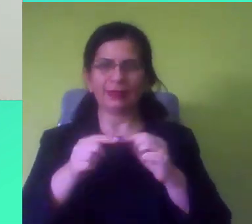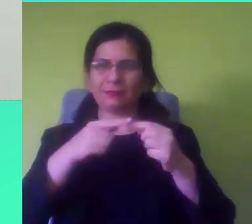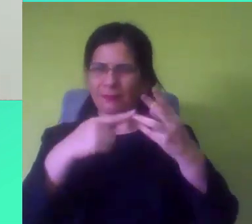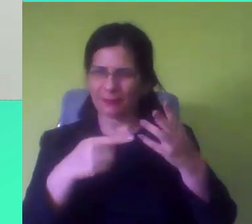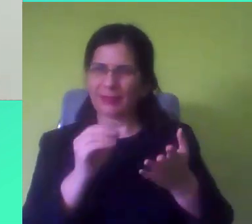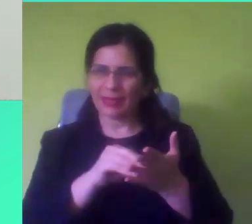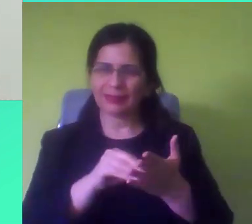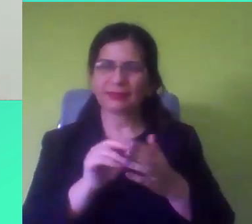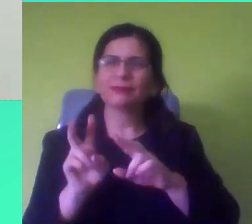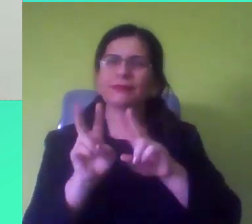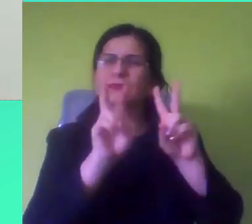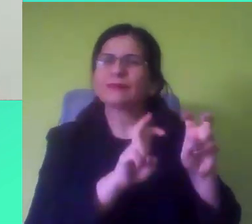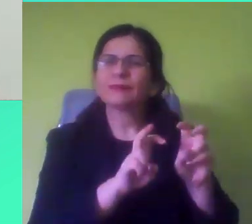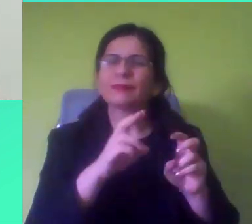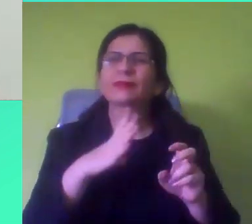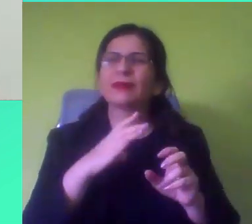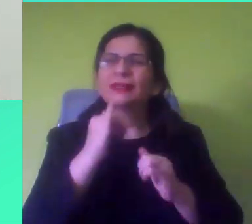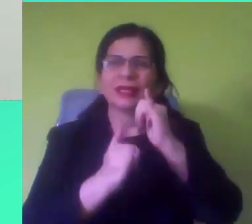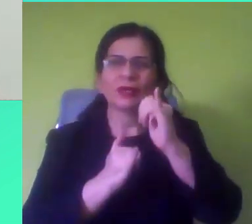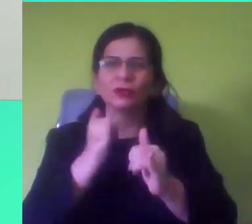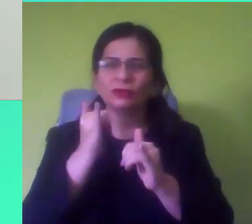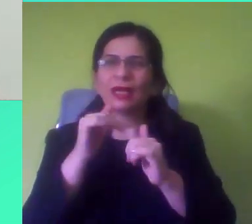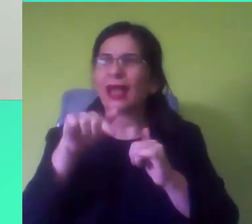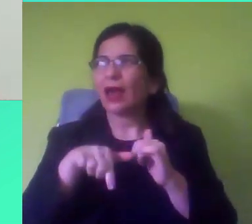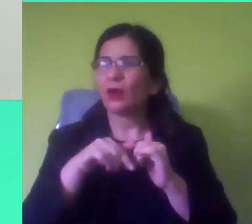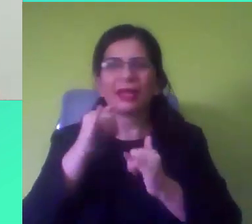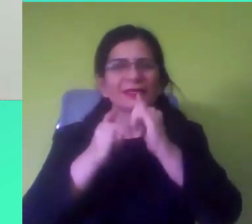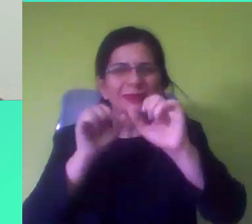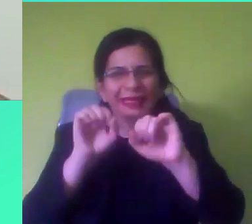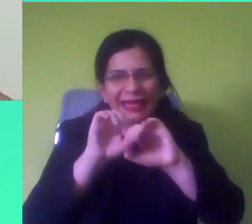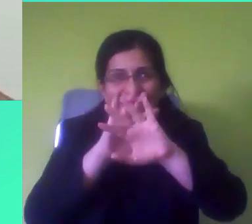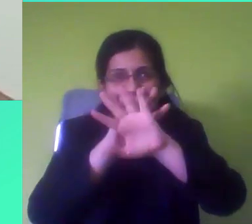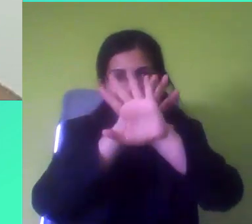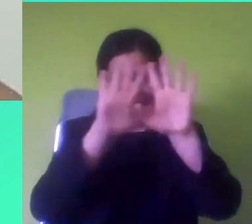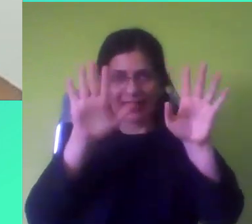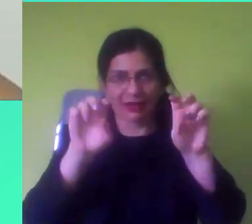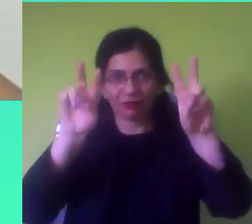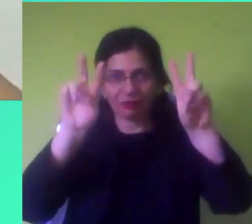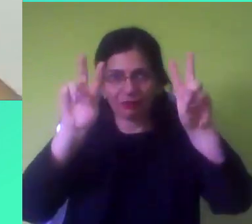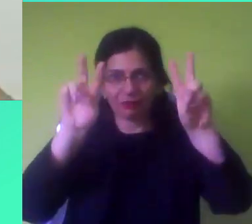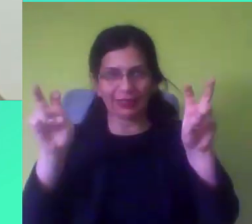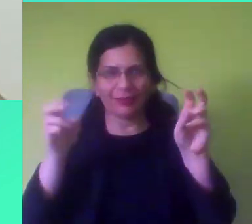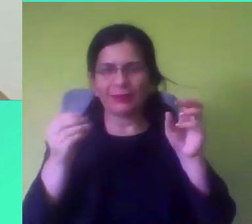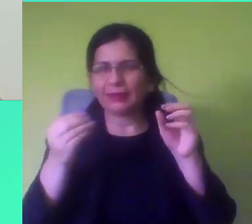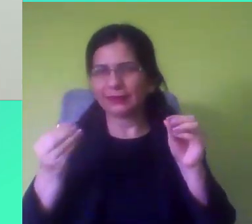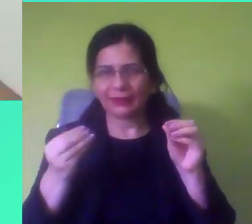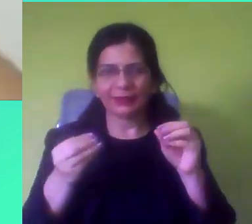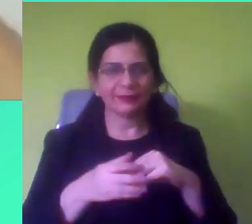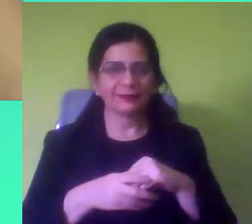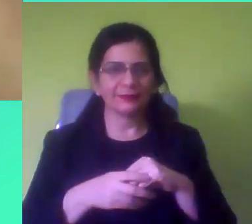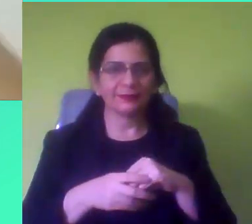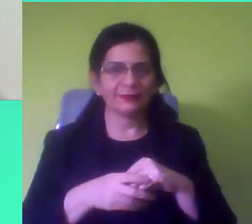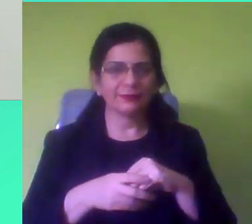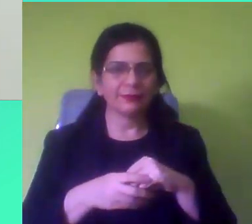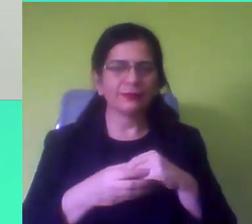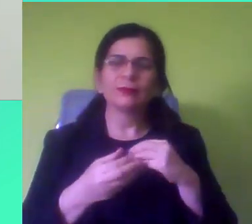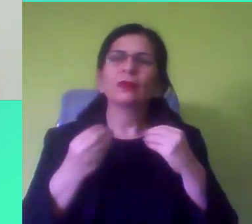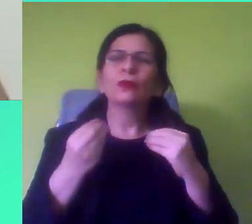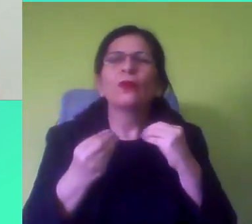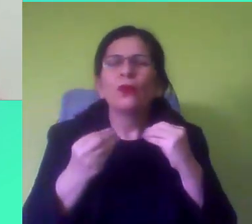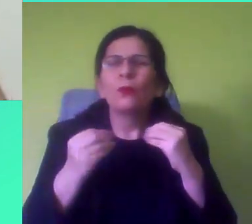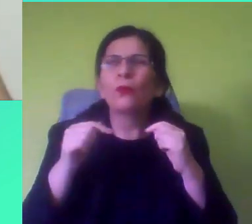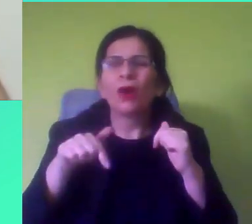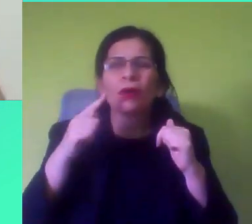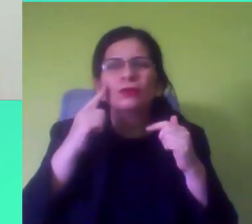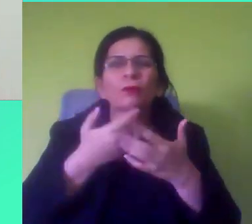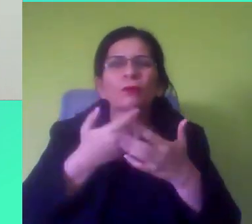de seguir con los resultados en números, quiero hacer una aclaración con respecto a los resultados de cómo los vamos a